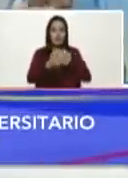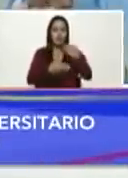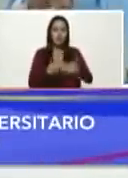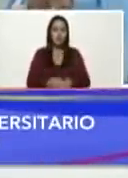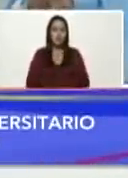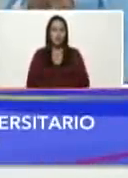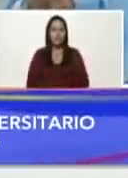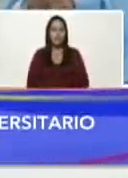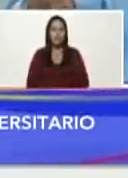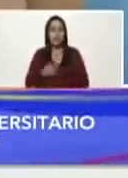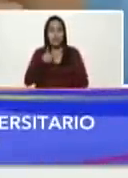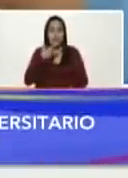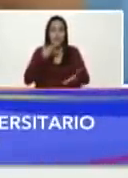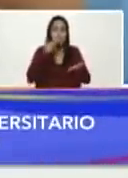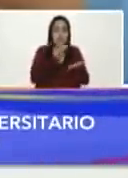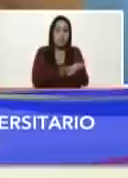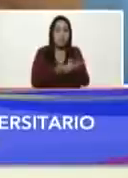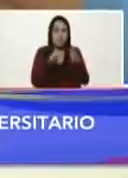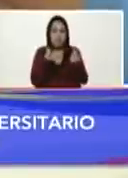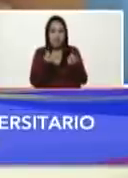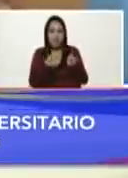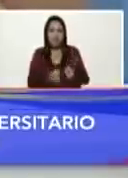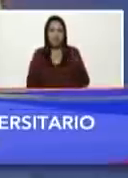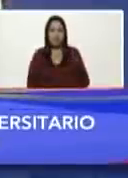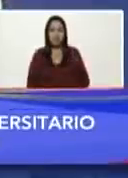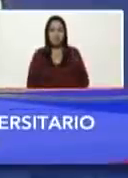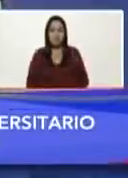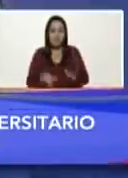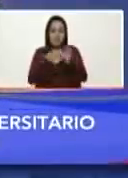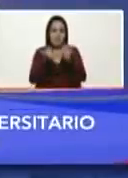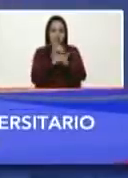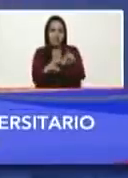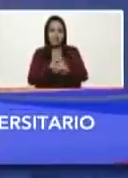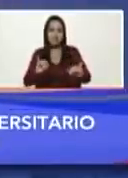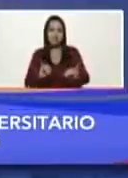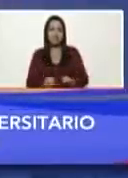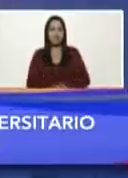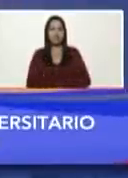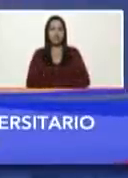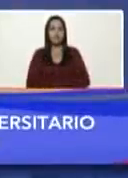me piden unos recursos. Ya para terminar,